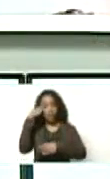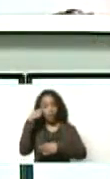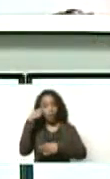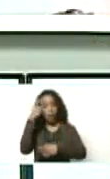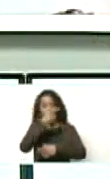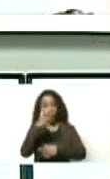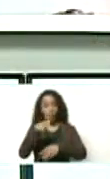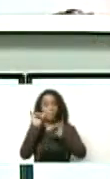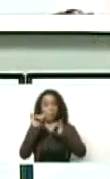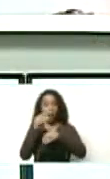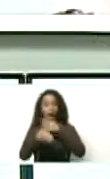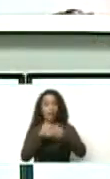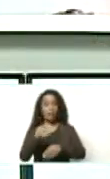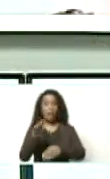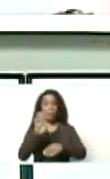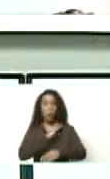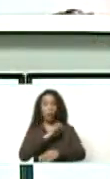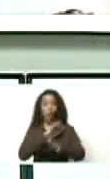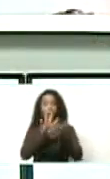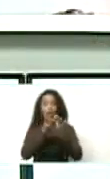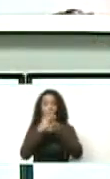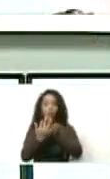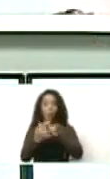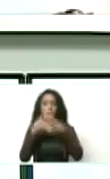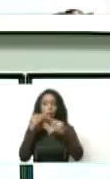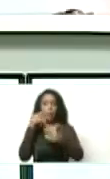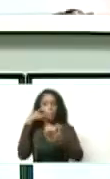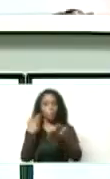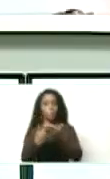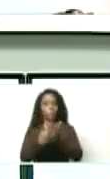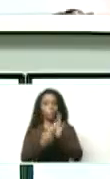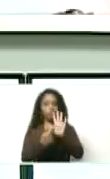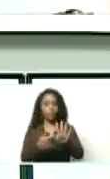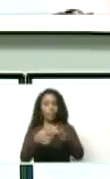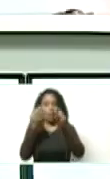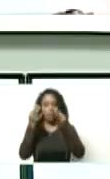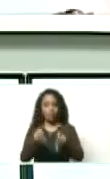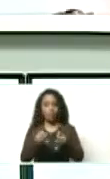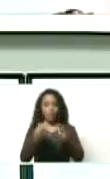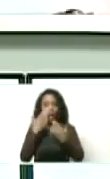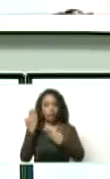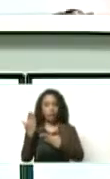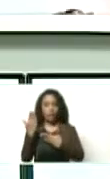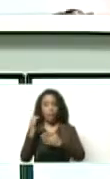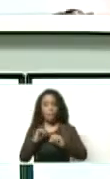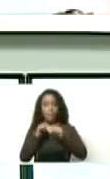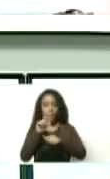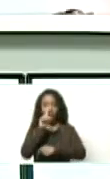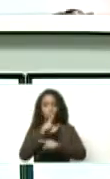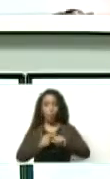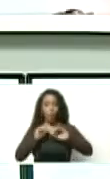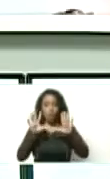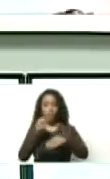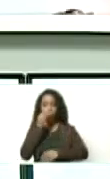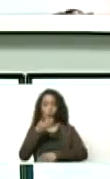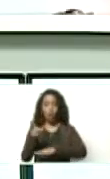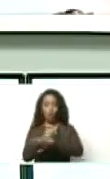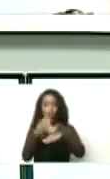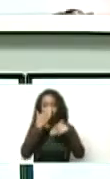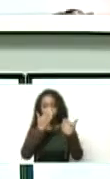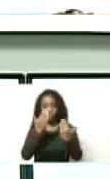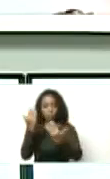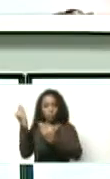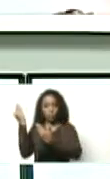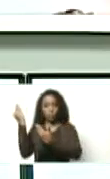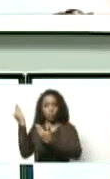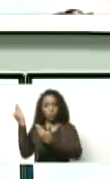gente misma hace en su barrio para mostrar la efectividad en el arranque del 1x10 del buen gobierno. Adelante,